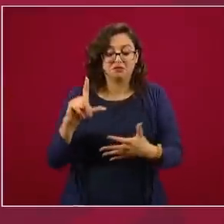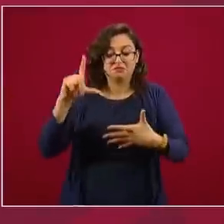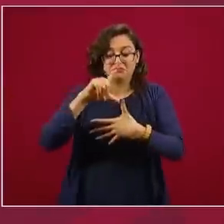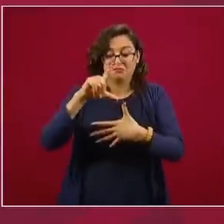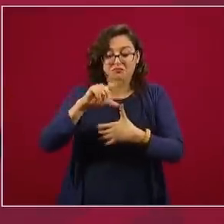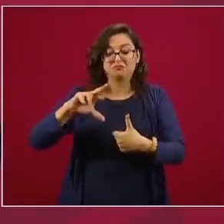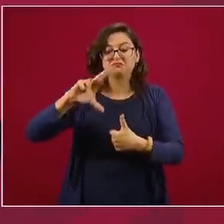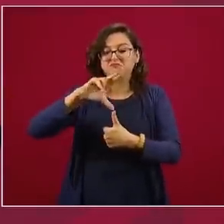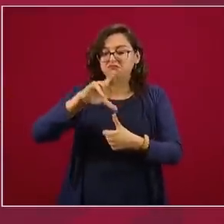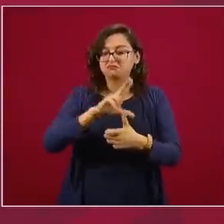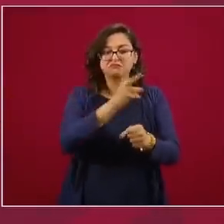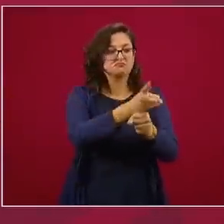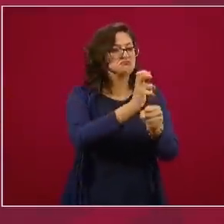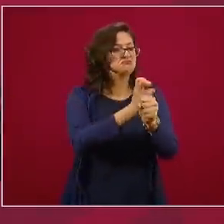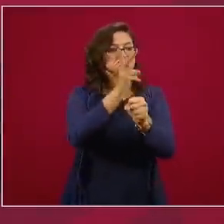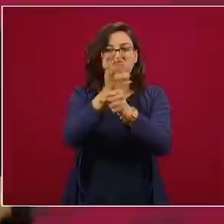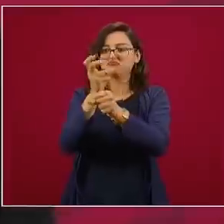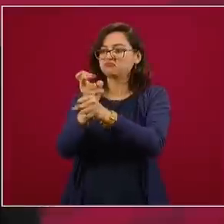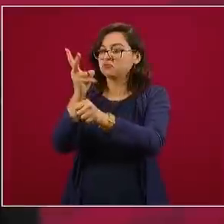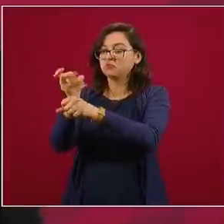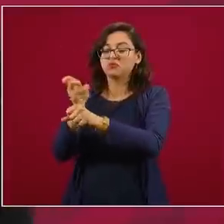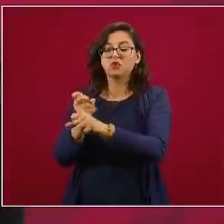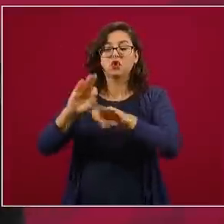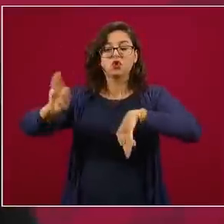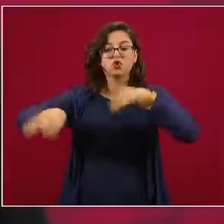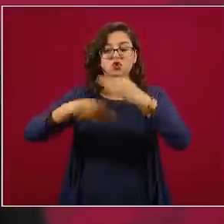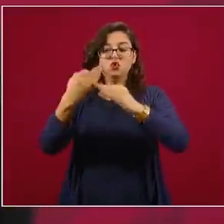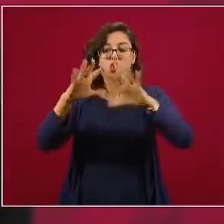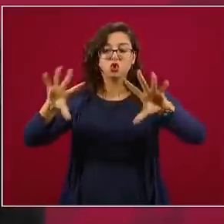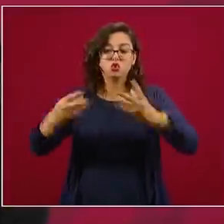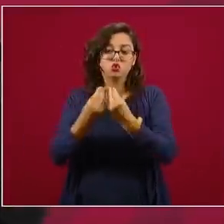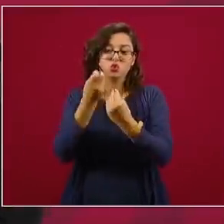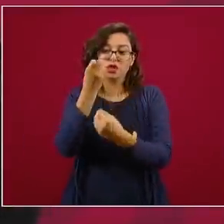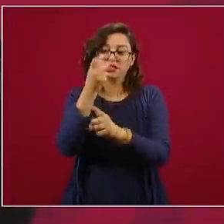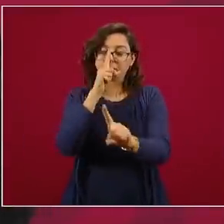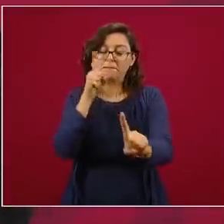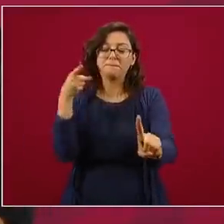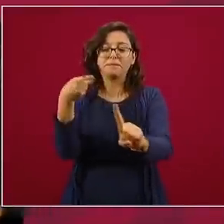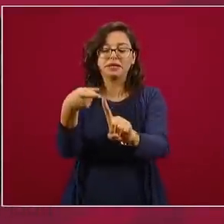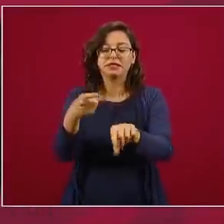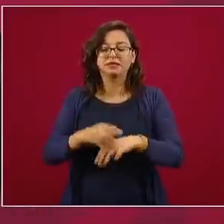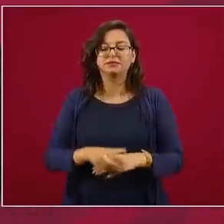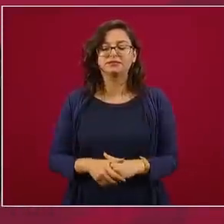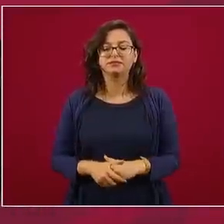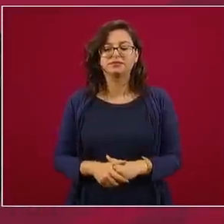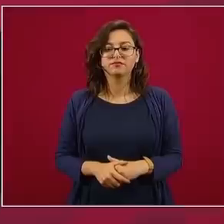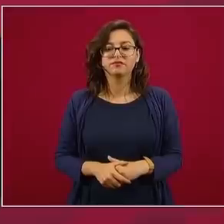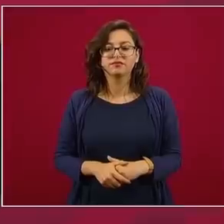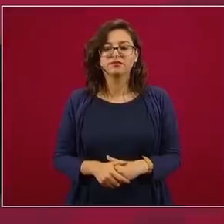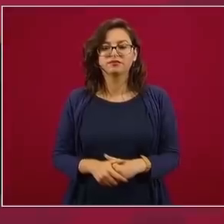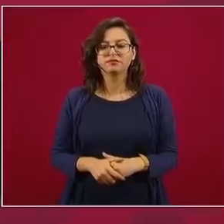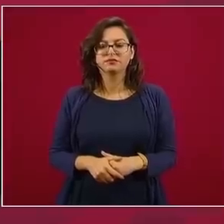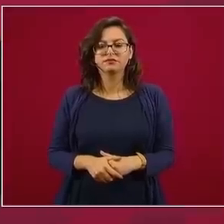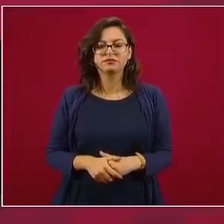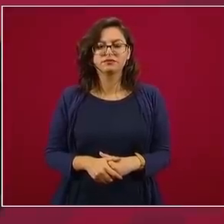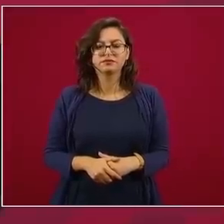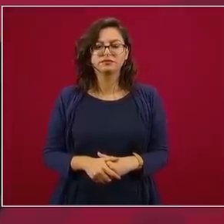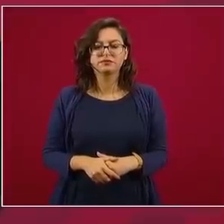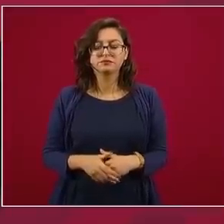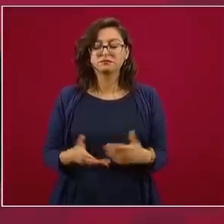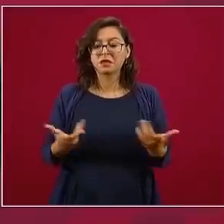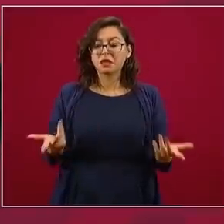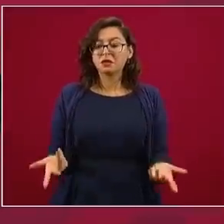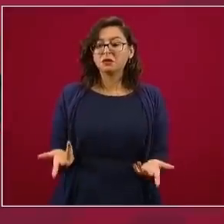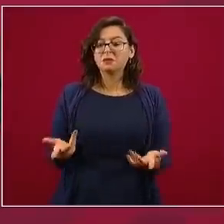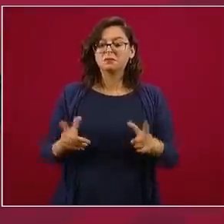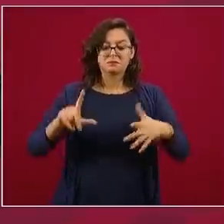los vamos a invitar porque es el objetivo, sería la meta. ¿Qué población tenemos todos los demás países si no tomas en cuenta